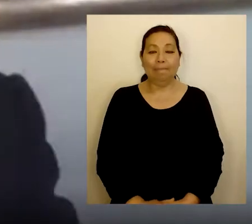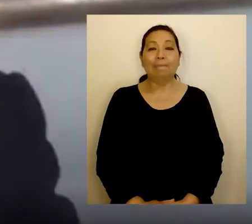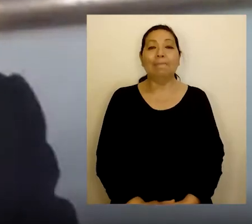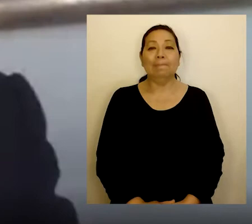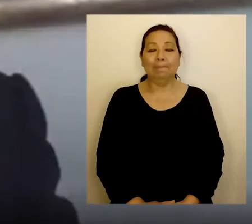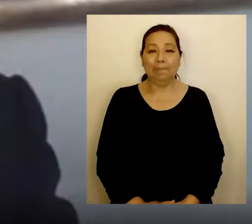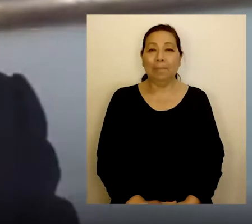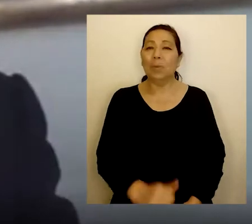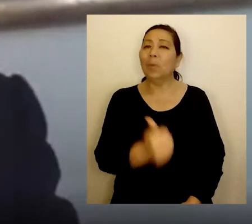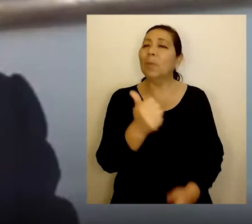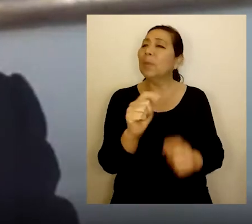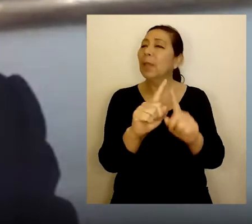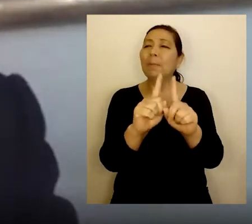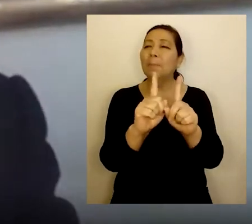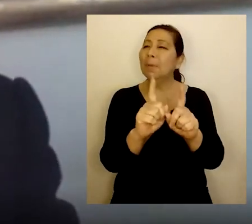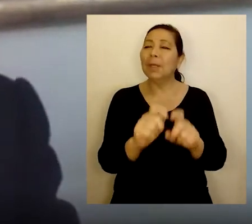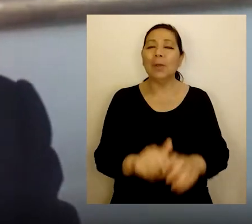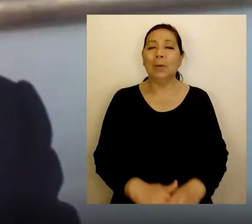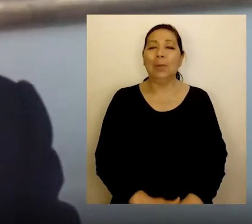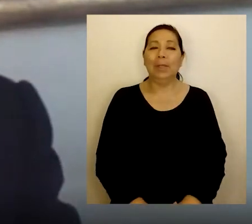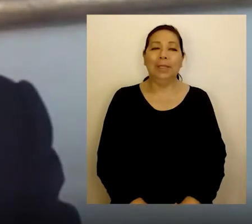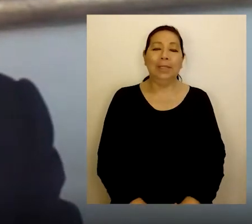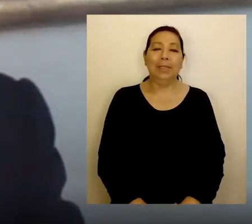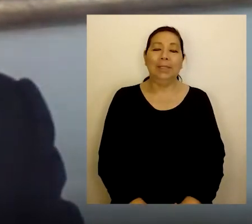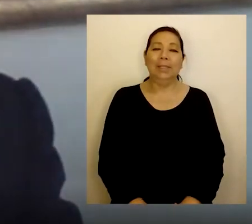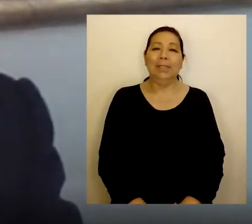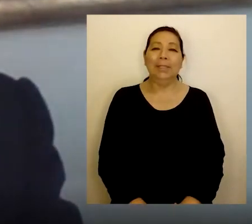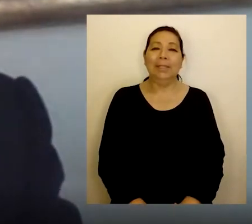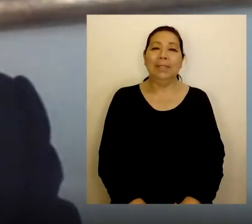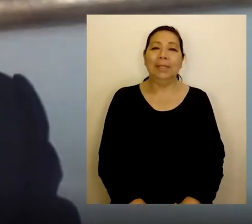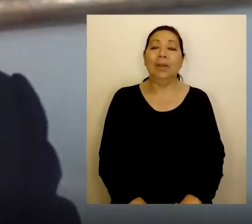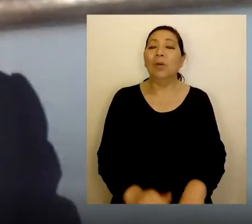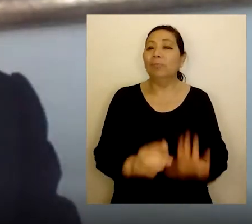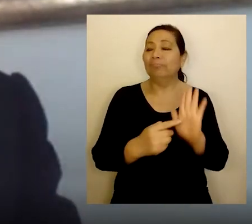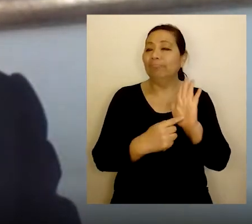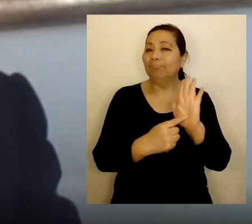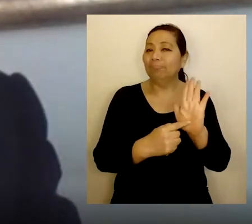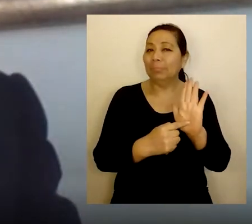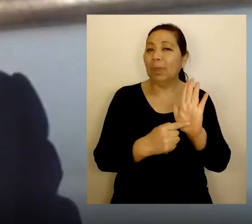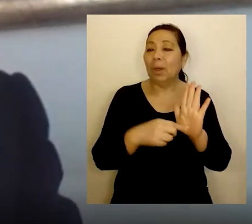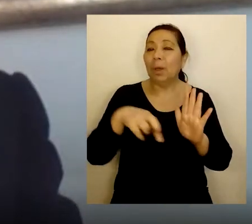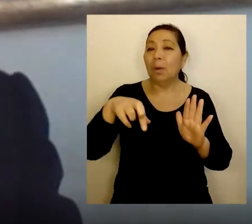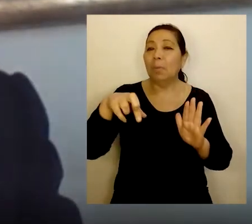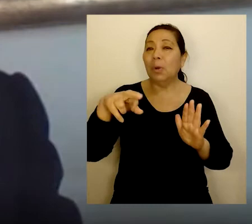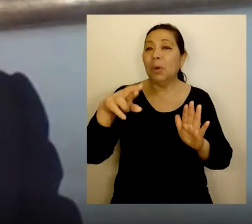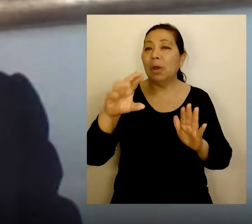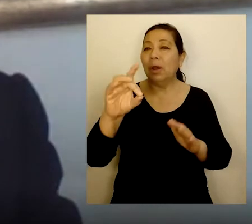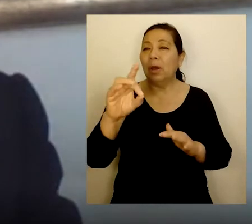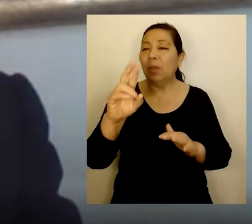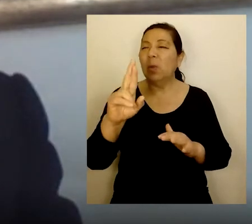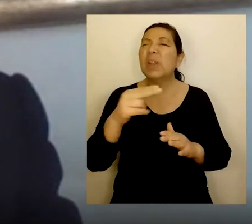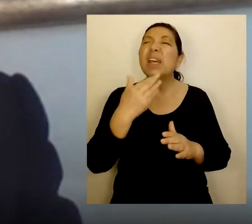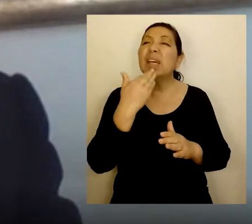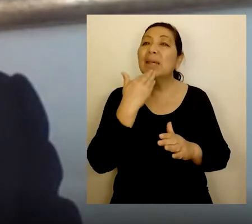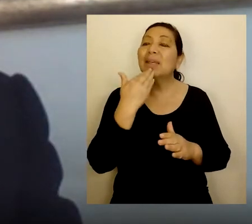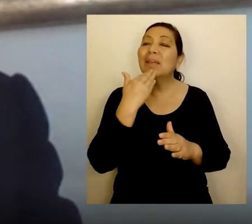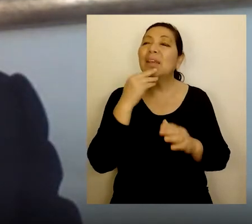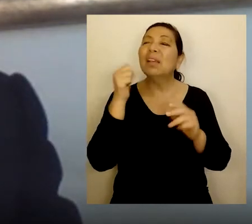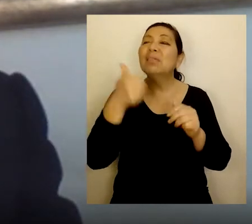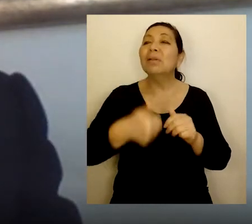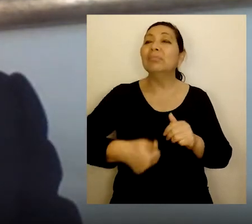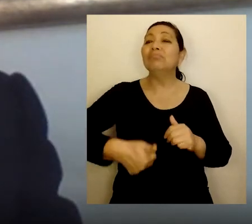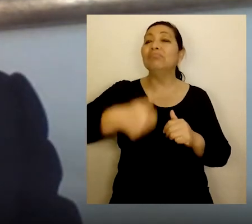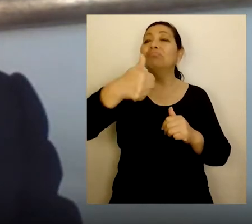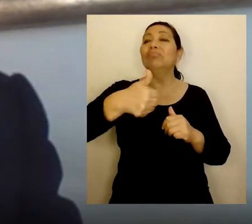Sí, otra pregunta, señor abogado, representante de la Procuraduría. ¿Quién es el titular